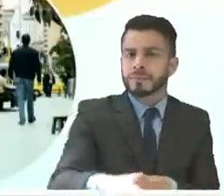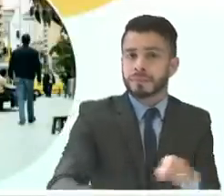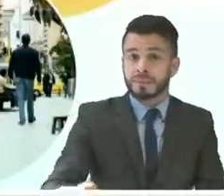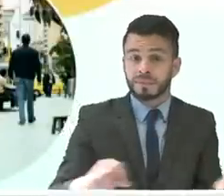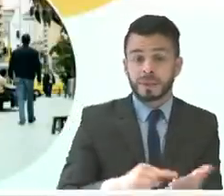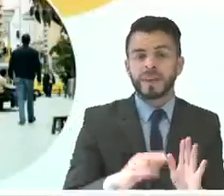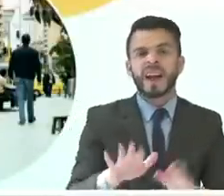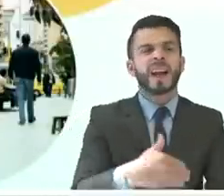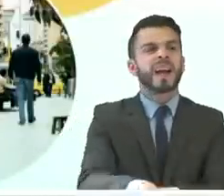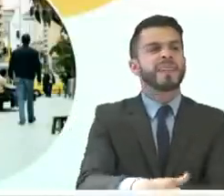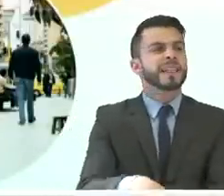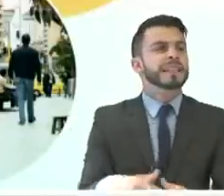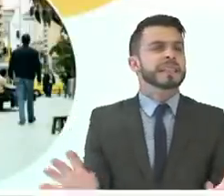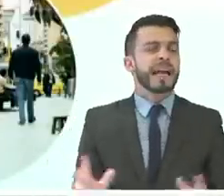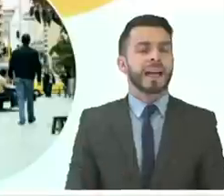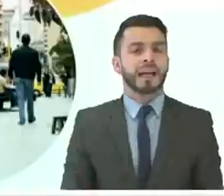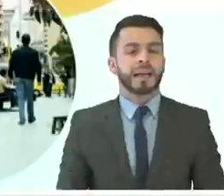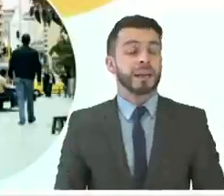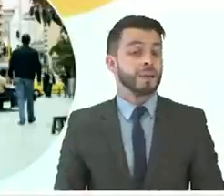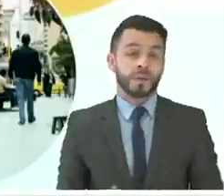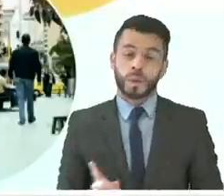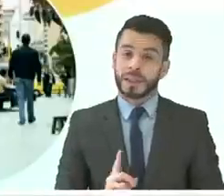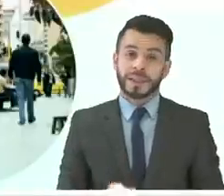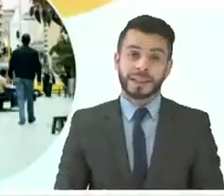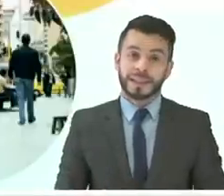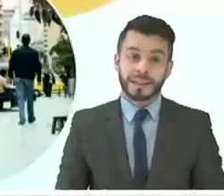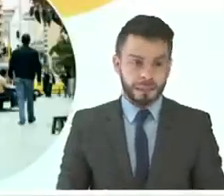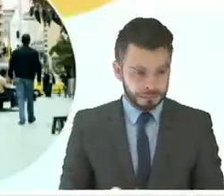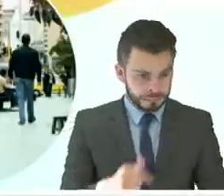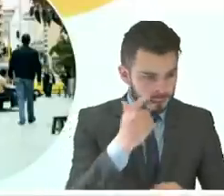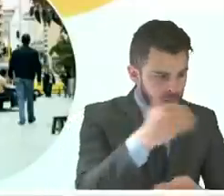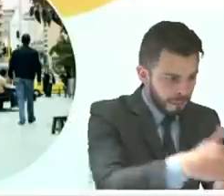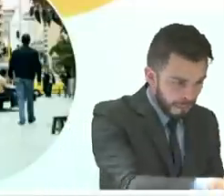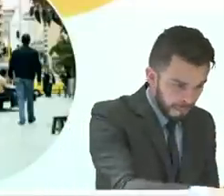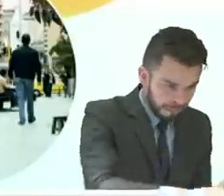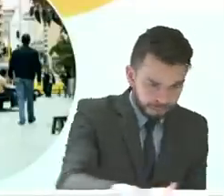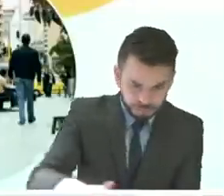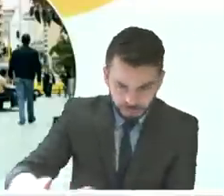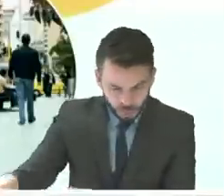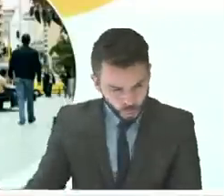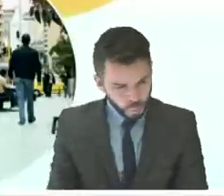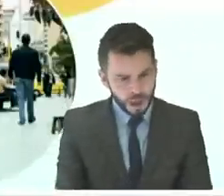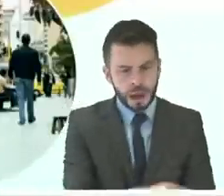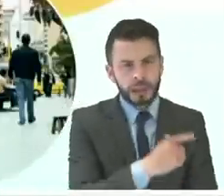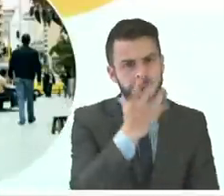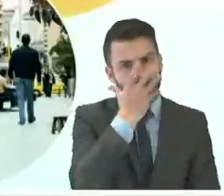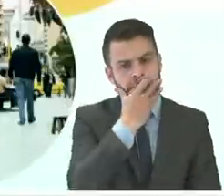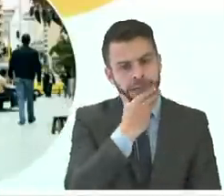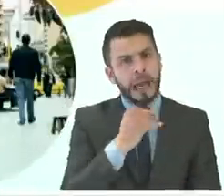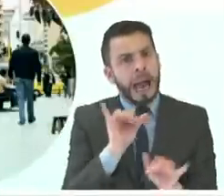corredor de transporte, ¿no? Y que tiene un potencial inmenso de ser un espacio para quedar